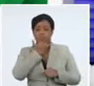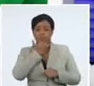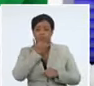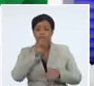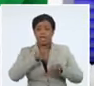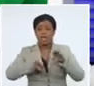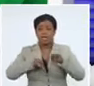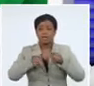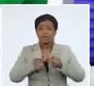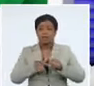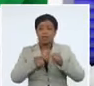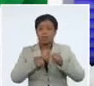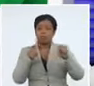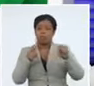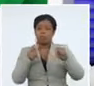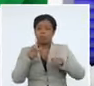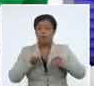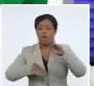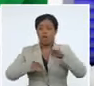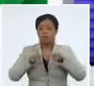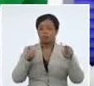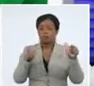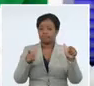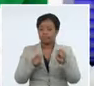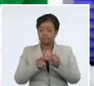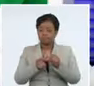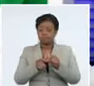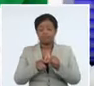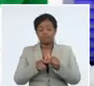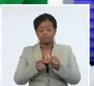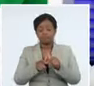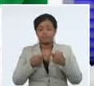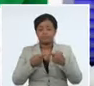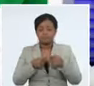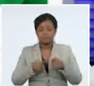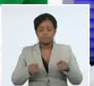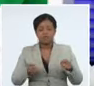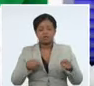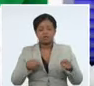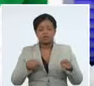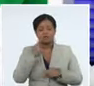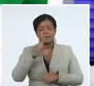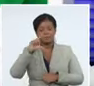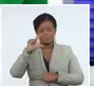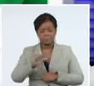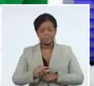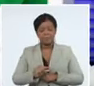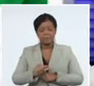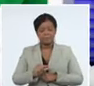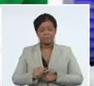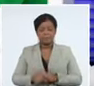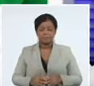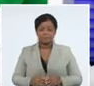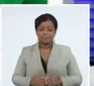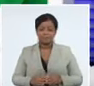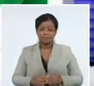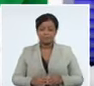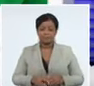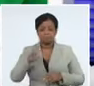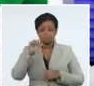incrementa discretamente, después disminuye, pero indiscutiblemente con una reducción de casos pediátricos que